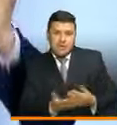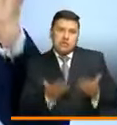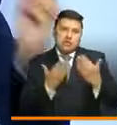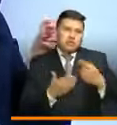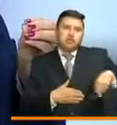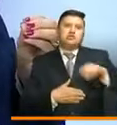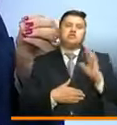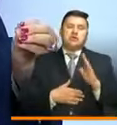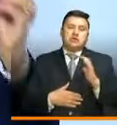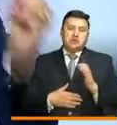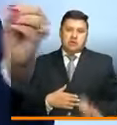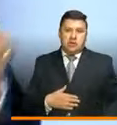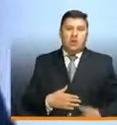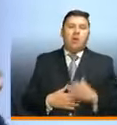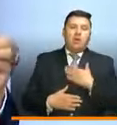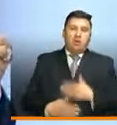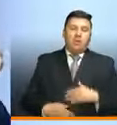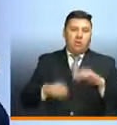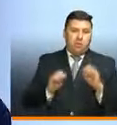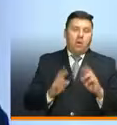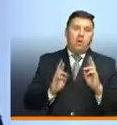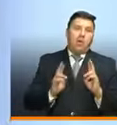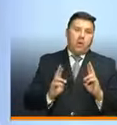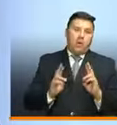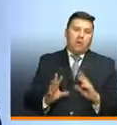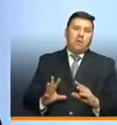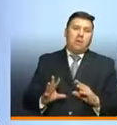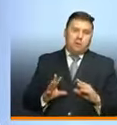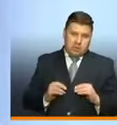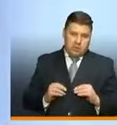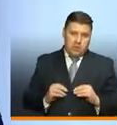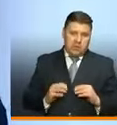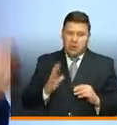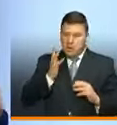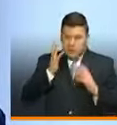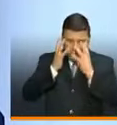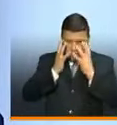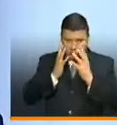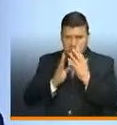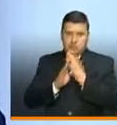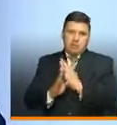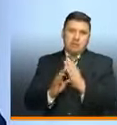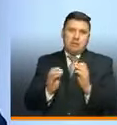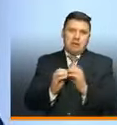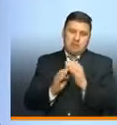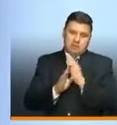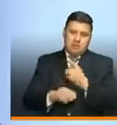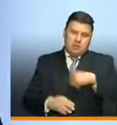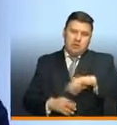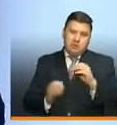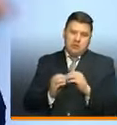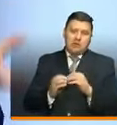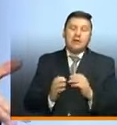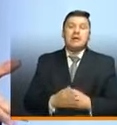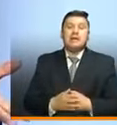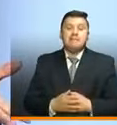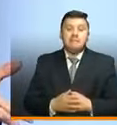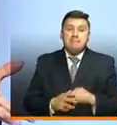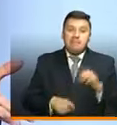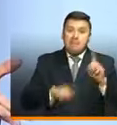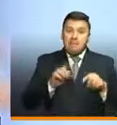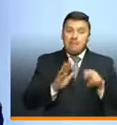que todos los ciudadanos podamos, ojalá, adquirir estas caretas y protegernos cada uno de nosotros mucho más. En